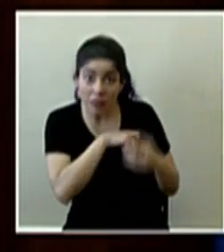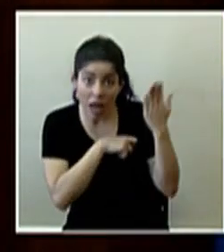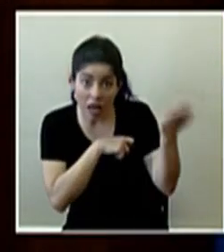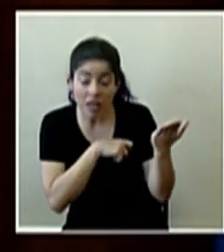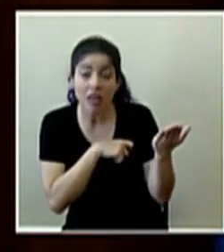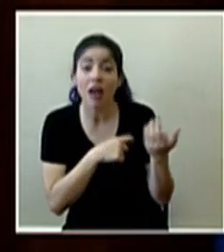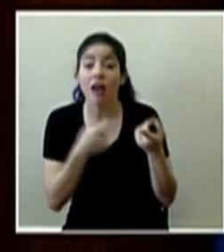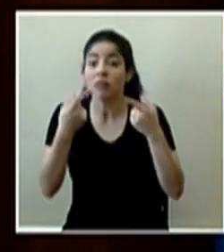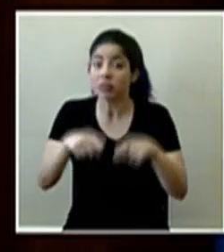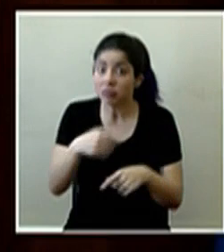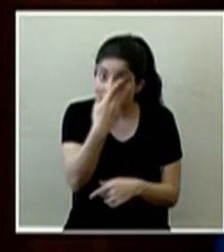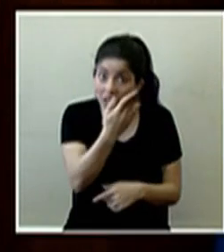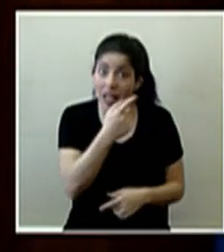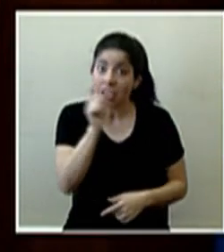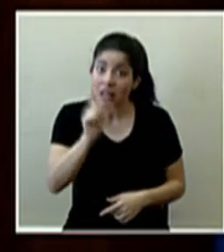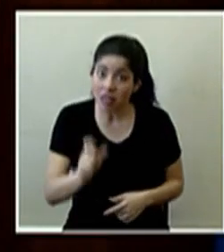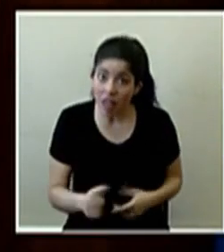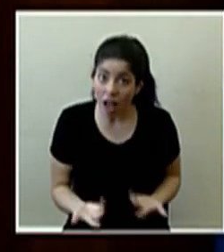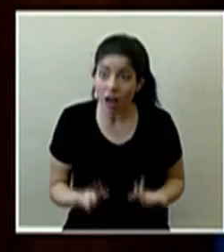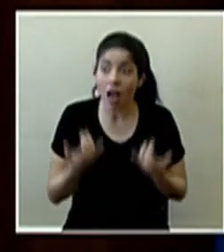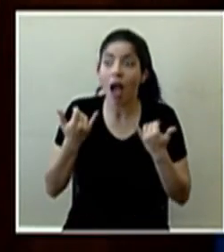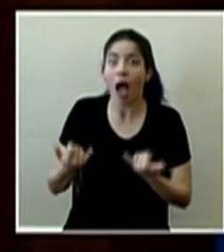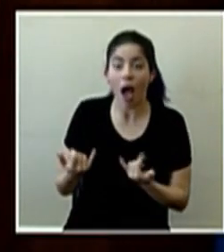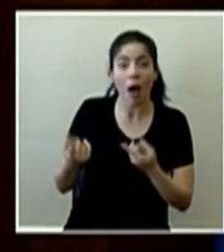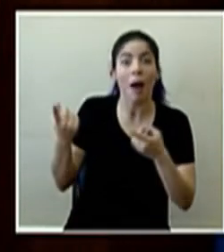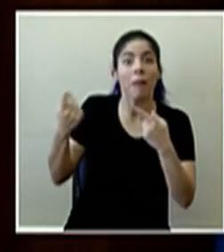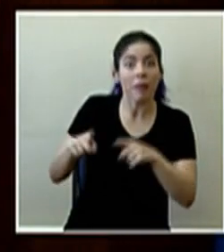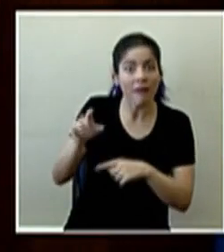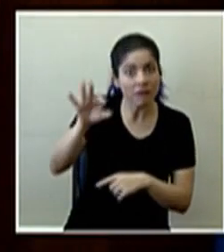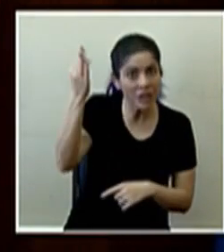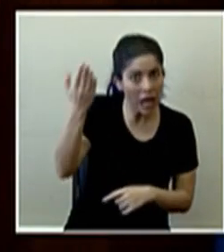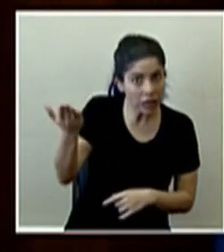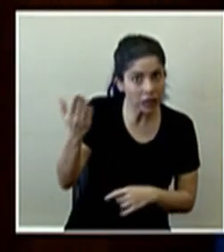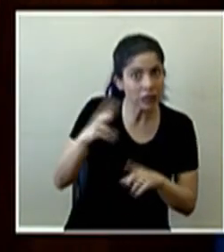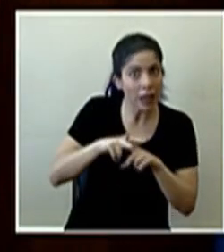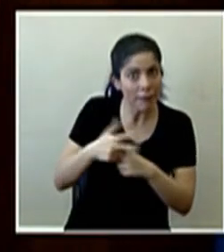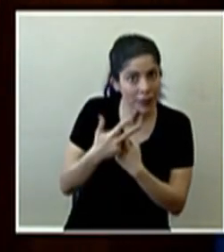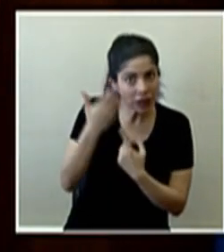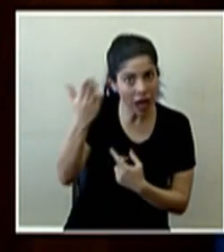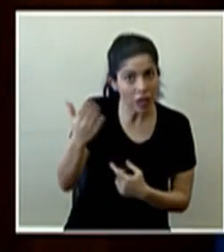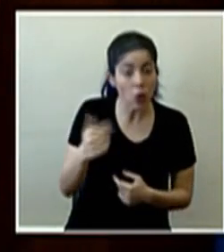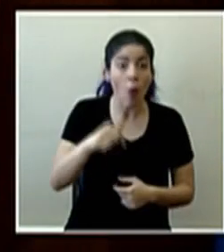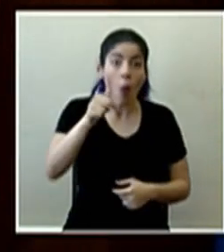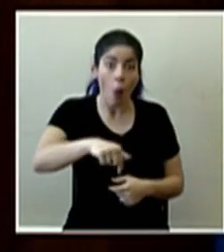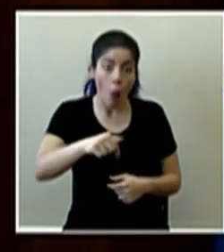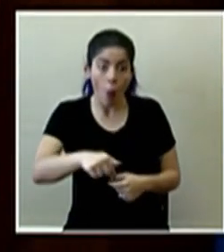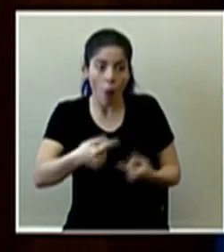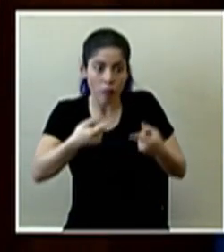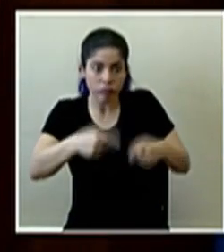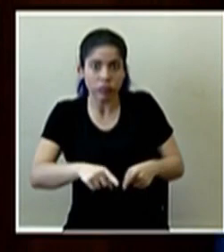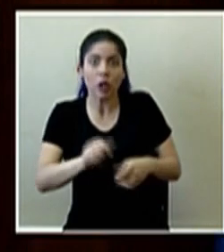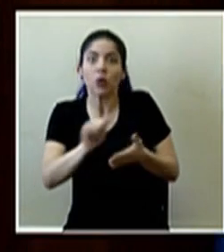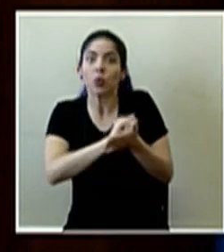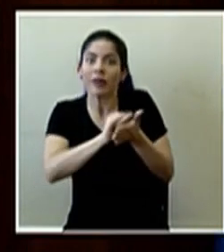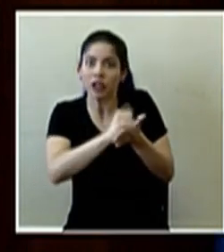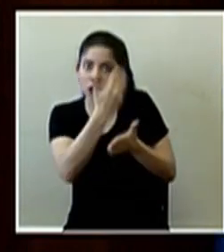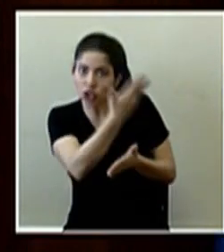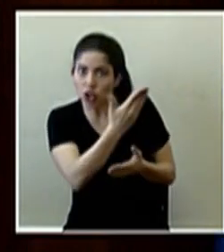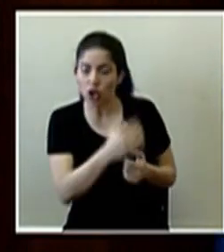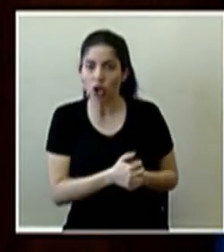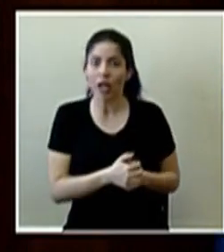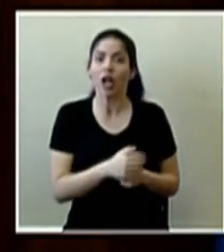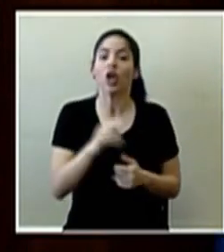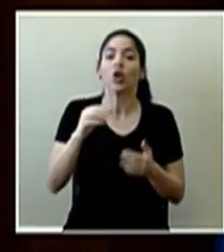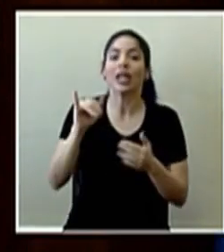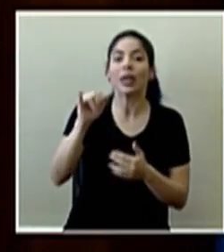está pasando en Italia, está comenzando a pasar en Francia, está pasando hoy en Nueva York, en